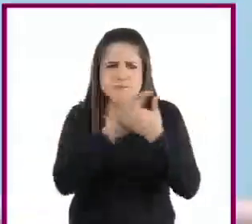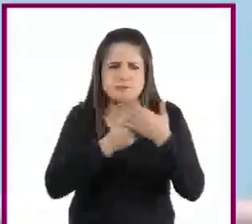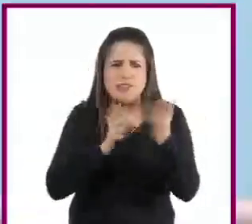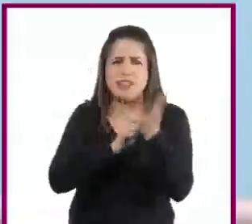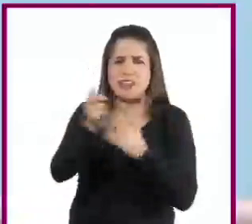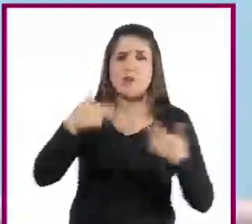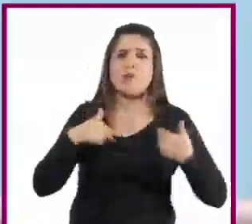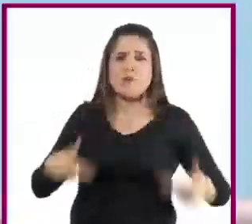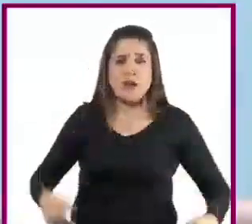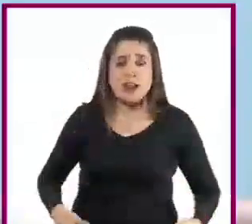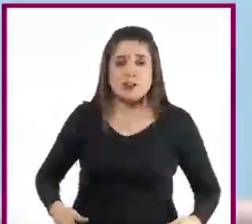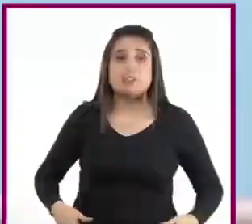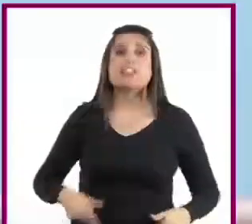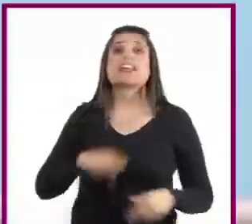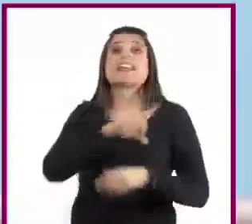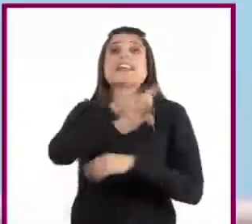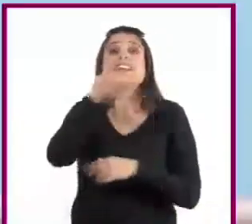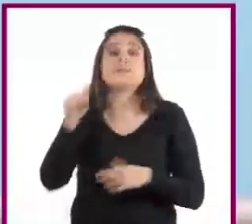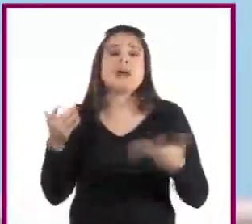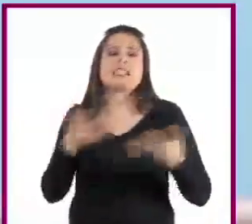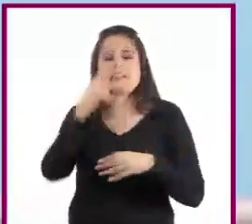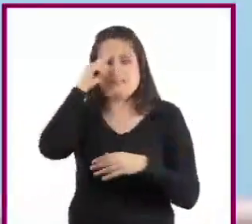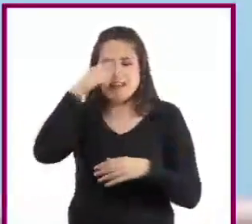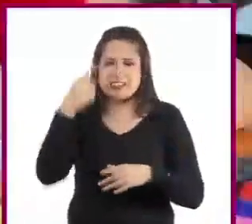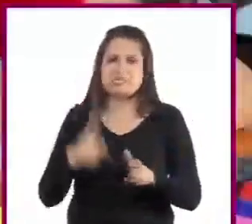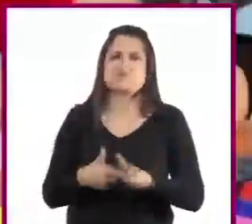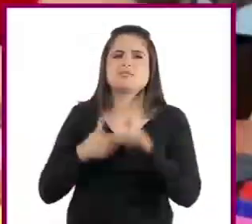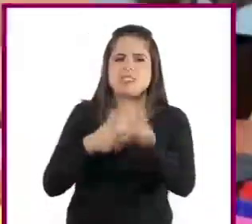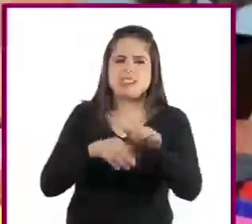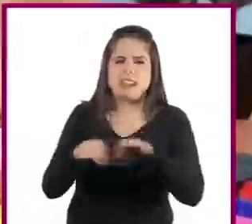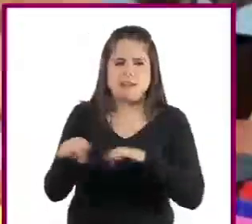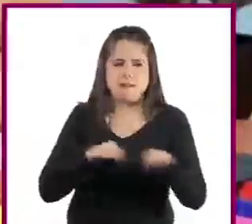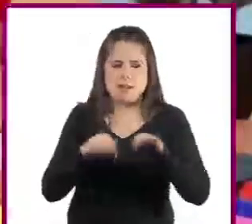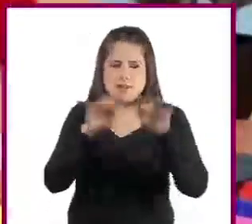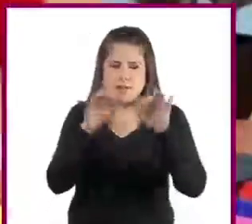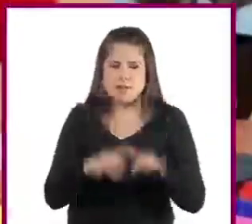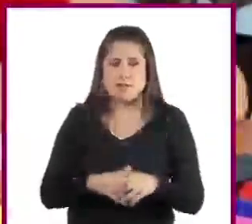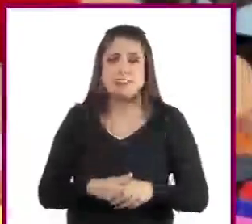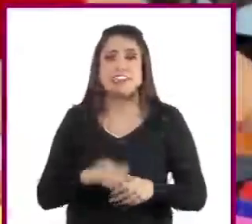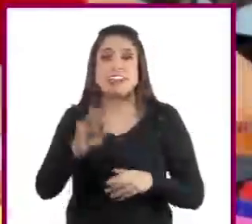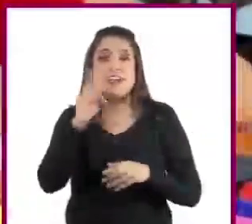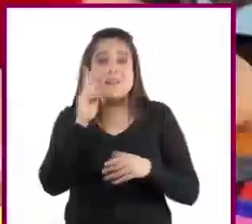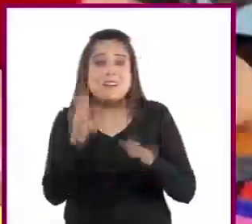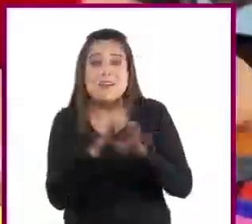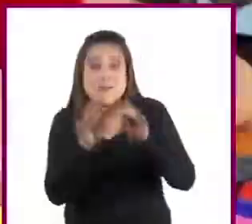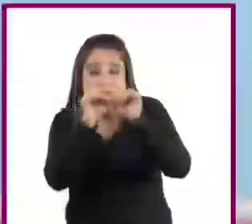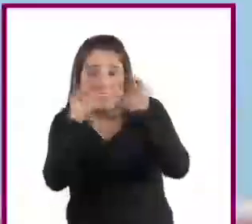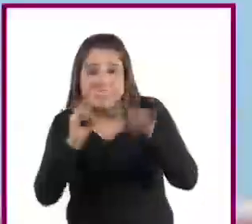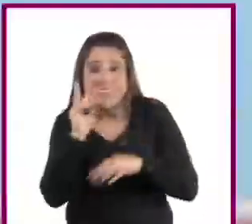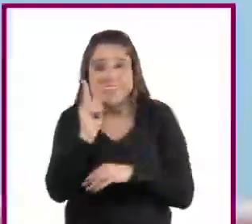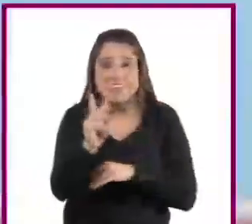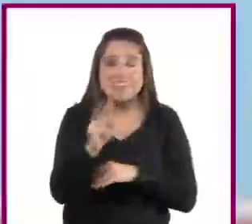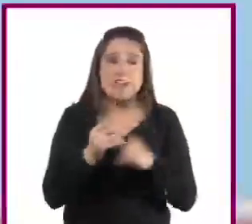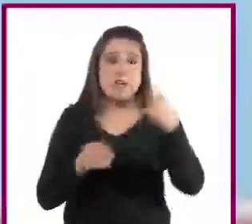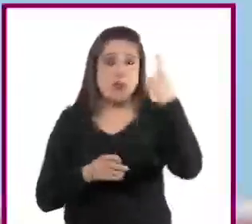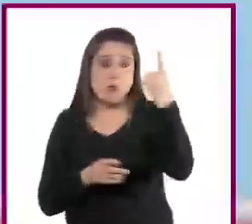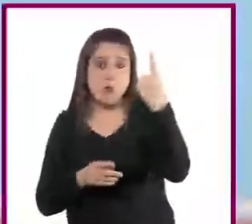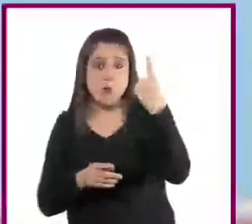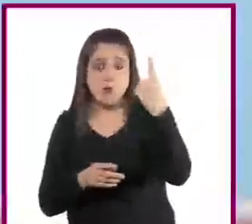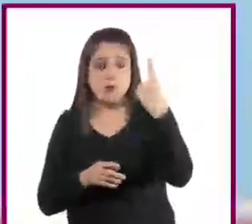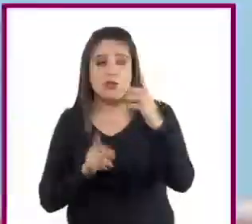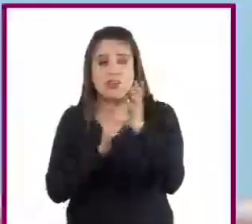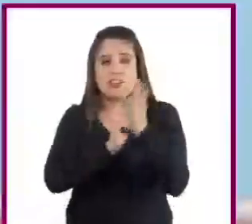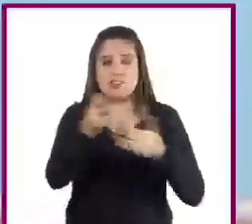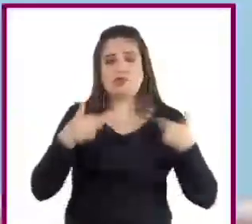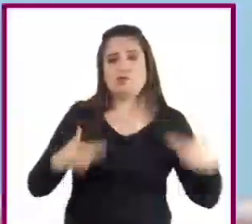derechos humanos y esto nos hará más fácil continuar trabajando. Sí, mira, lee cómo nos quedó nuestro índice. 1. Los